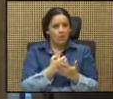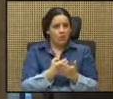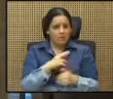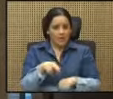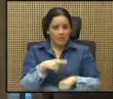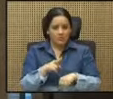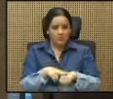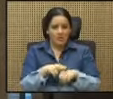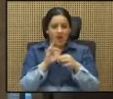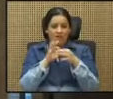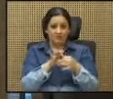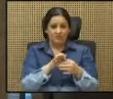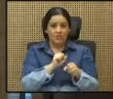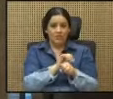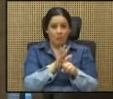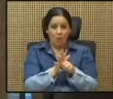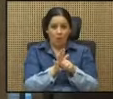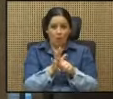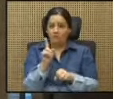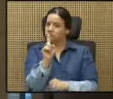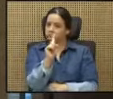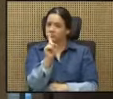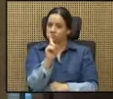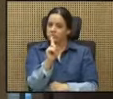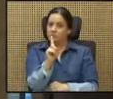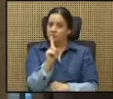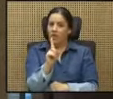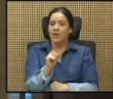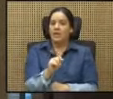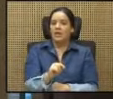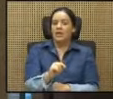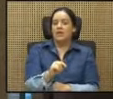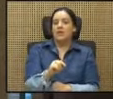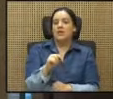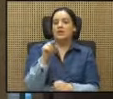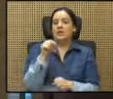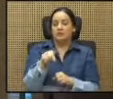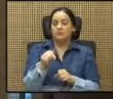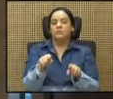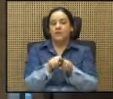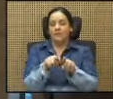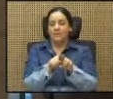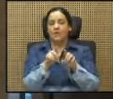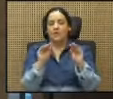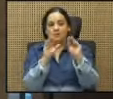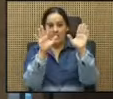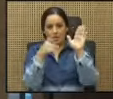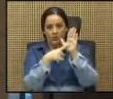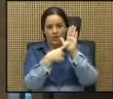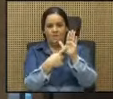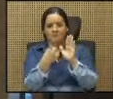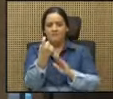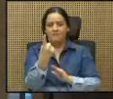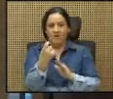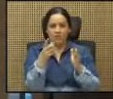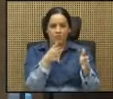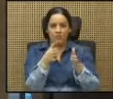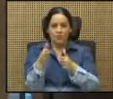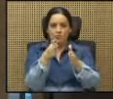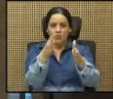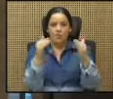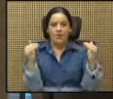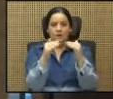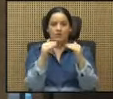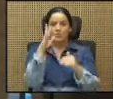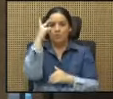COVID, pero no es así. Esto también es un claro reflejo de la falta de un rumbo a nivel